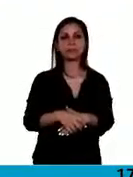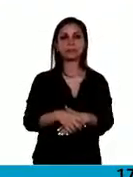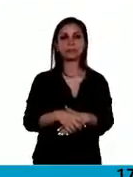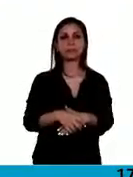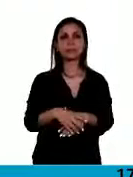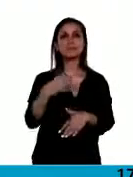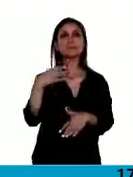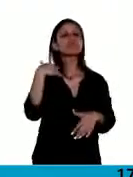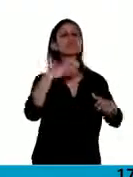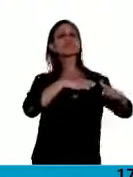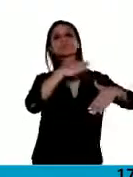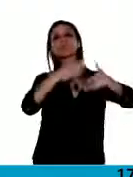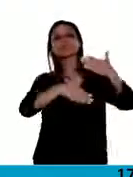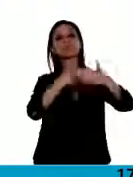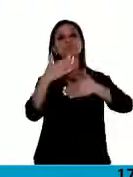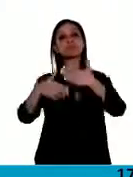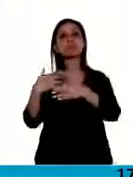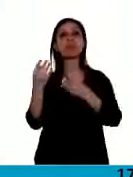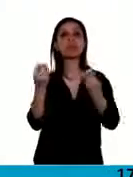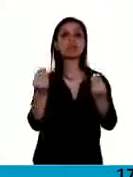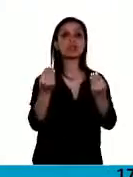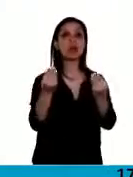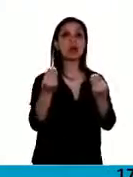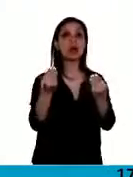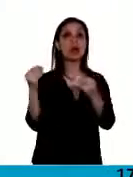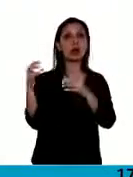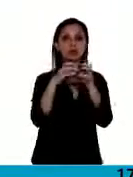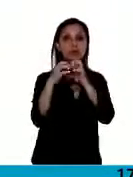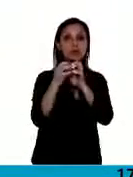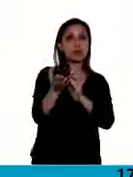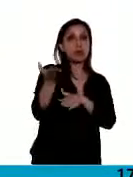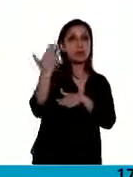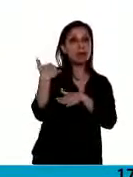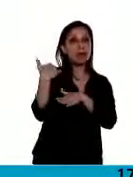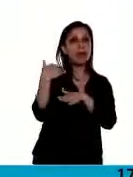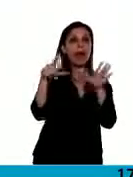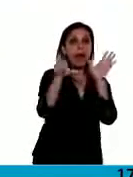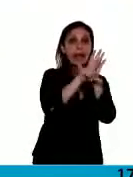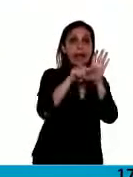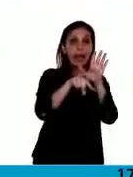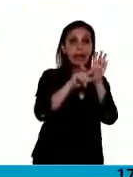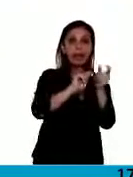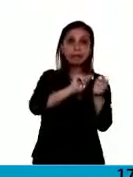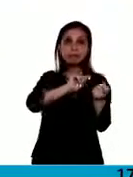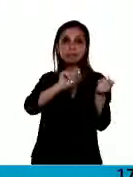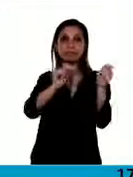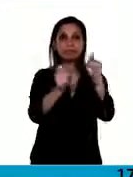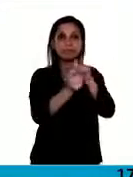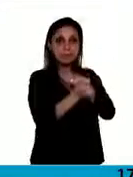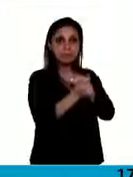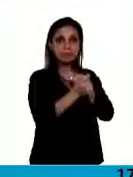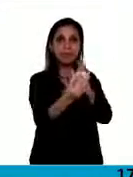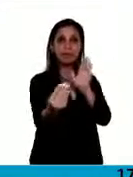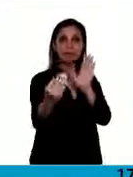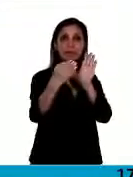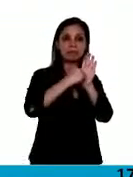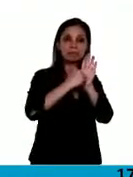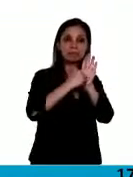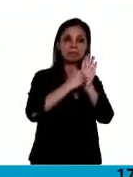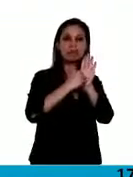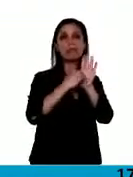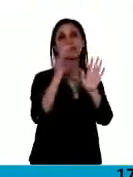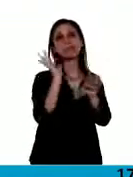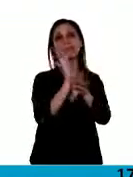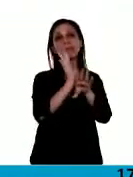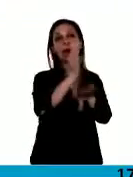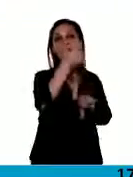Pero ¿qué pasó después? ¿Qué hizo esta Cámara la sesión pasada? La reformó, dejando explícitamente por fuera de esa protección que le